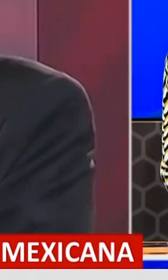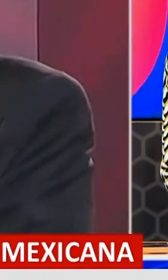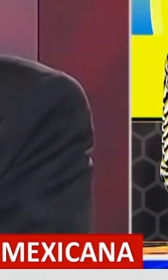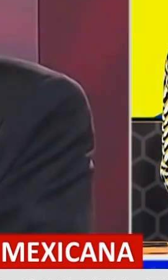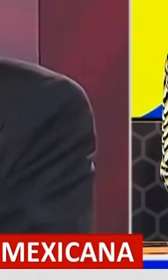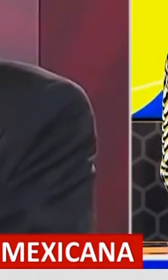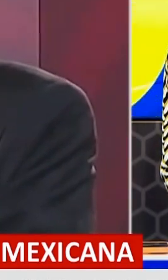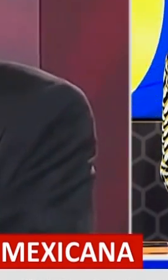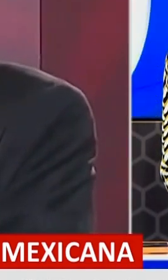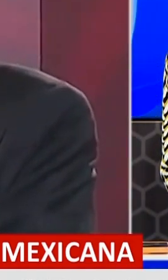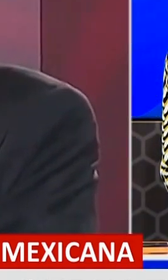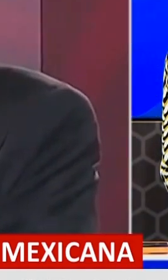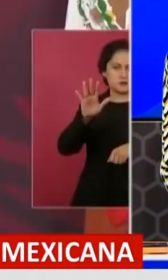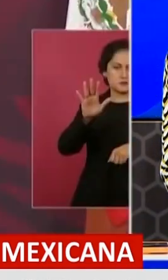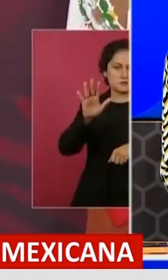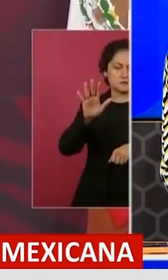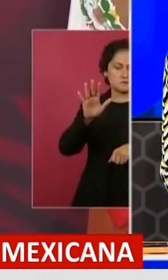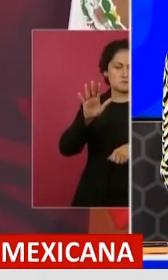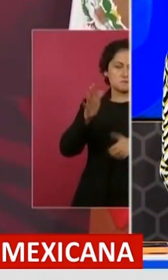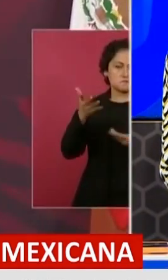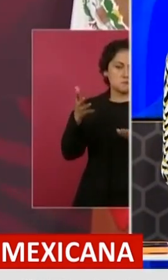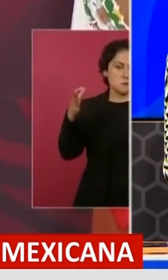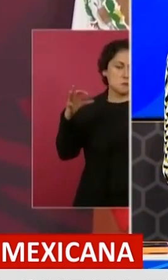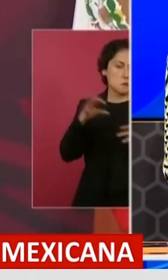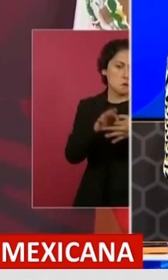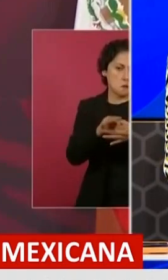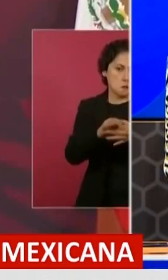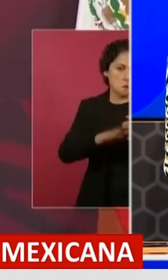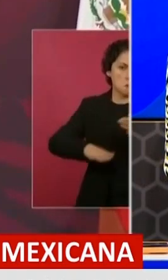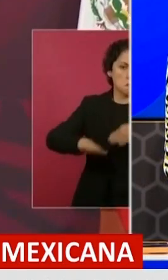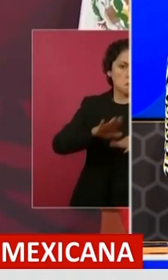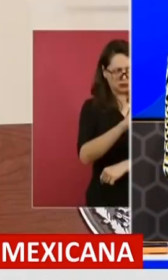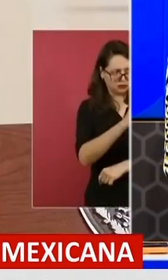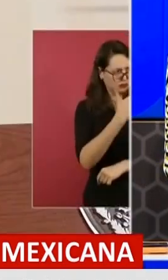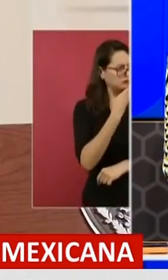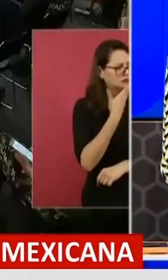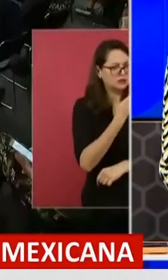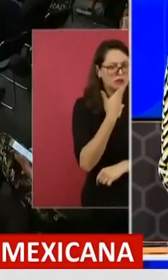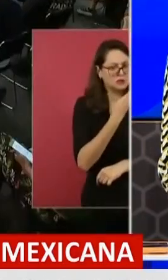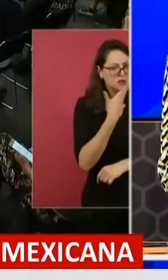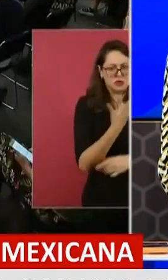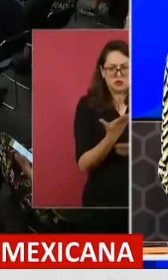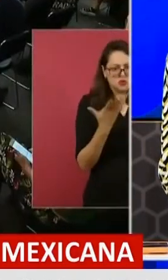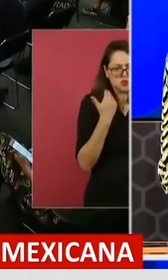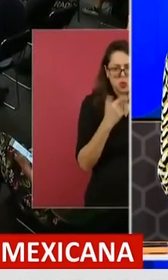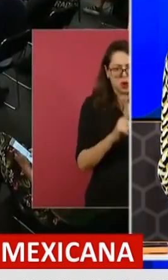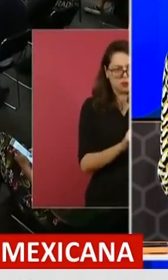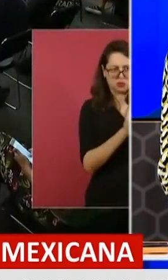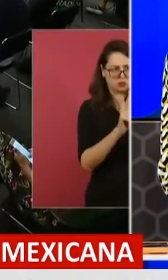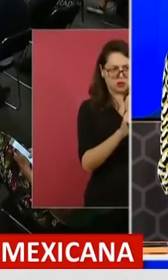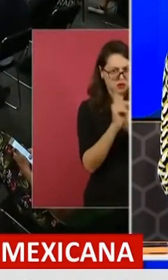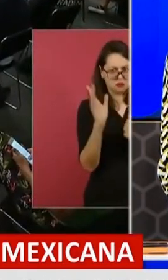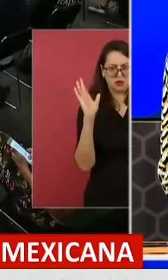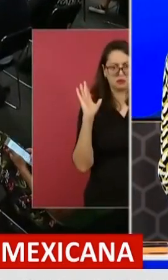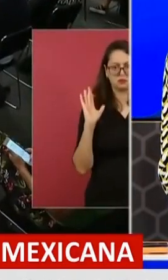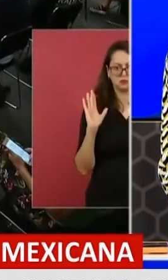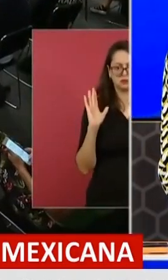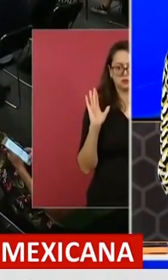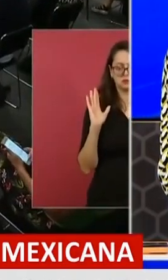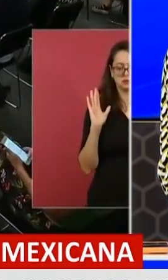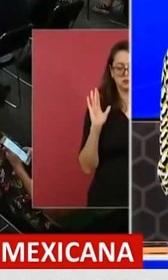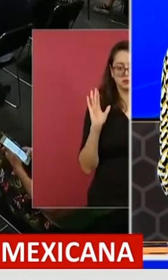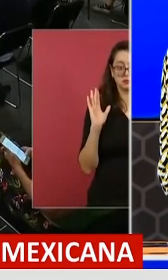el Congreso? Pues claro que recriminamos la actitud de López Obrador. Lamentamos que en este caso no